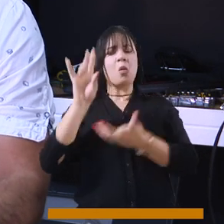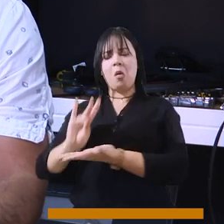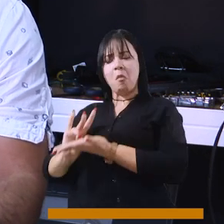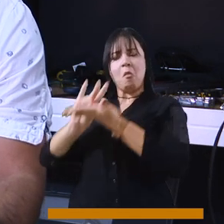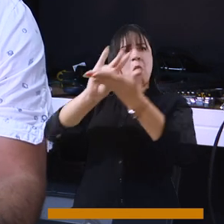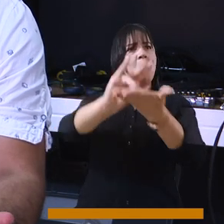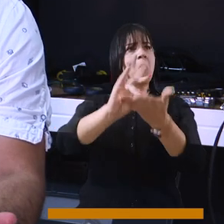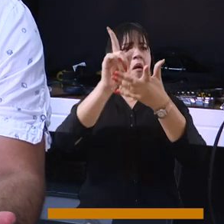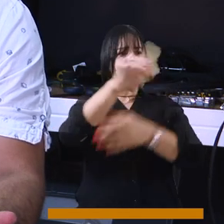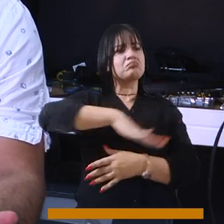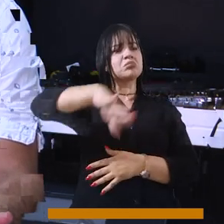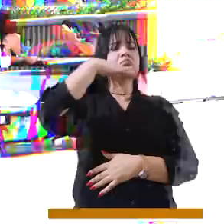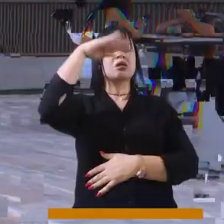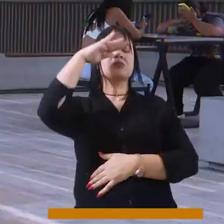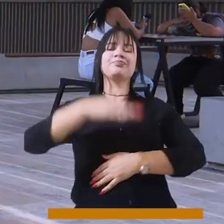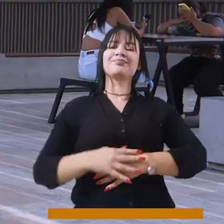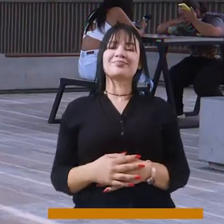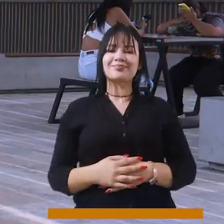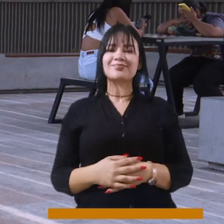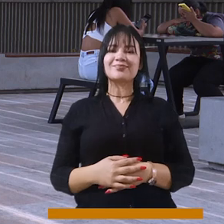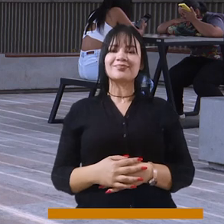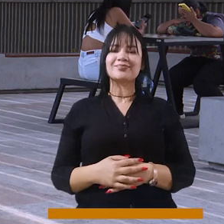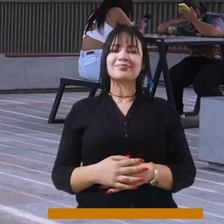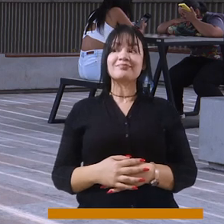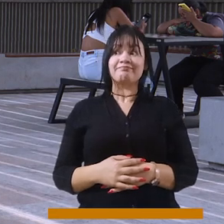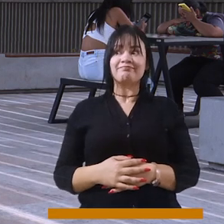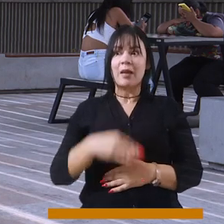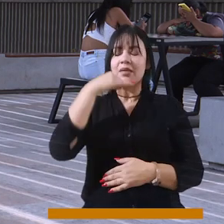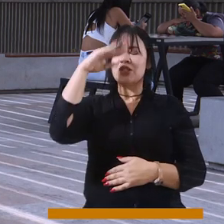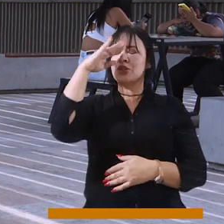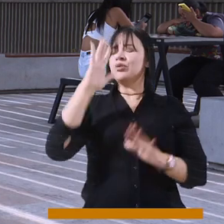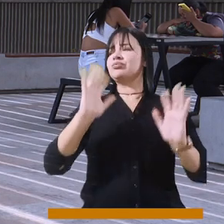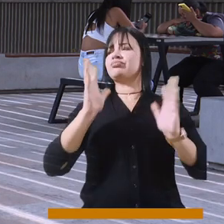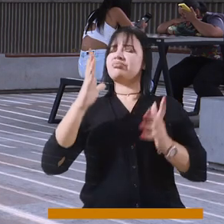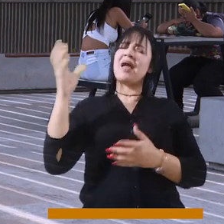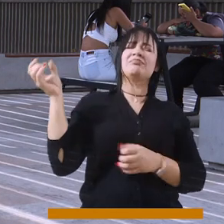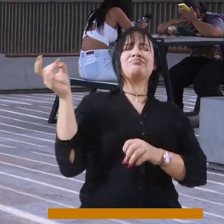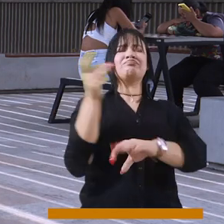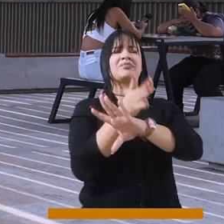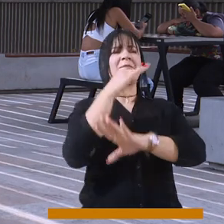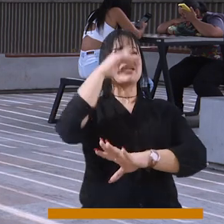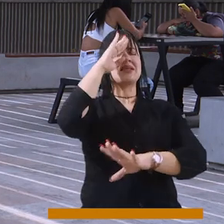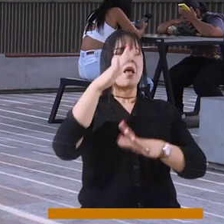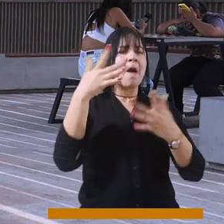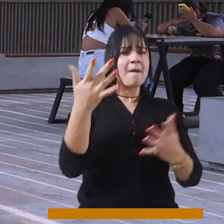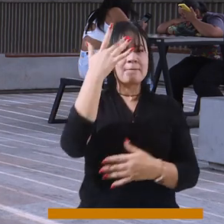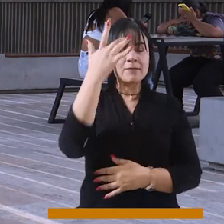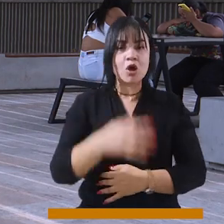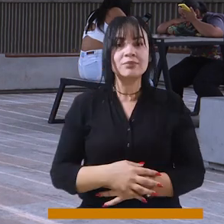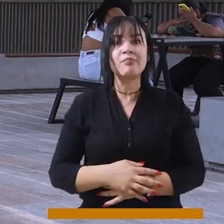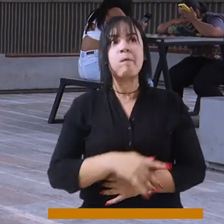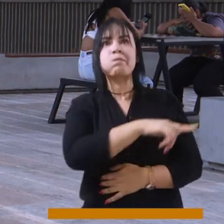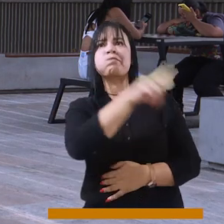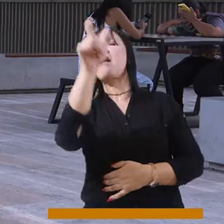seguir como movilidad en Medellín Medellín tiene una gran ventaja respecto al emprendimiento es porque el principal activo que tiene nuestra ciudad